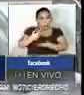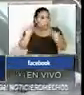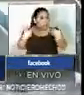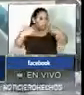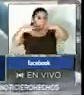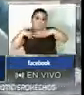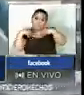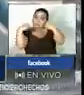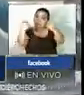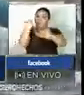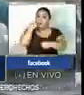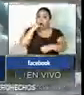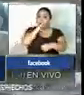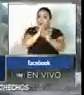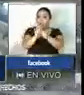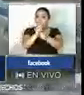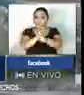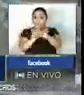coronavirus.